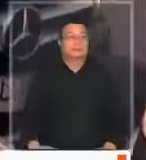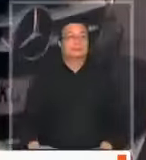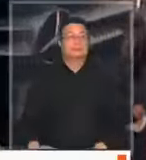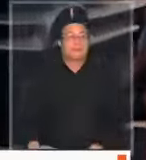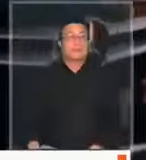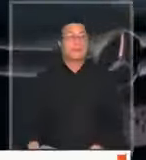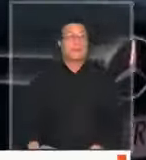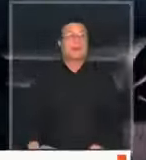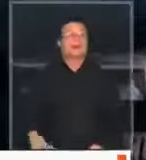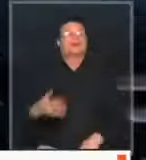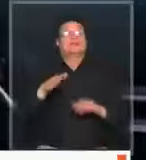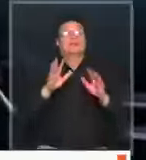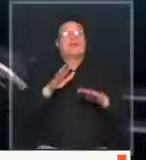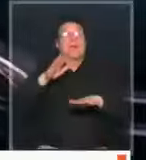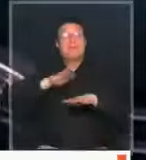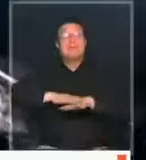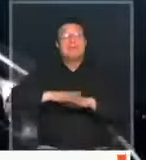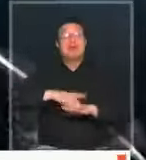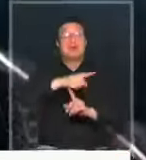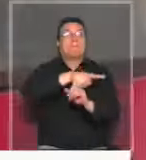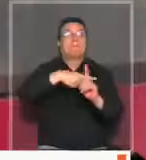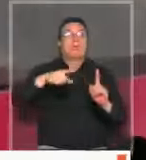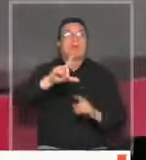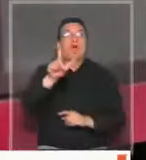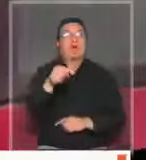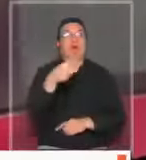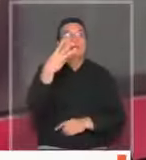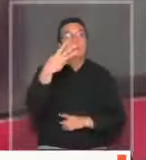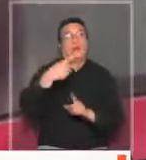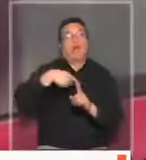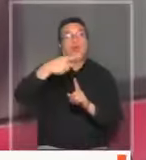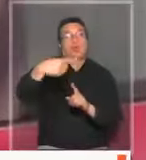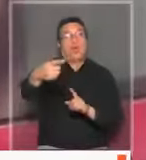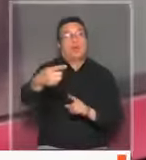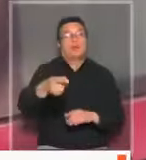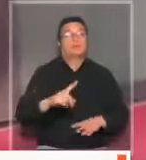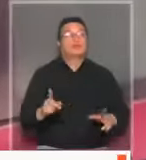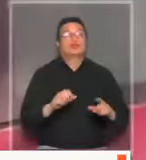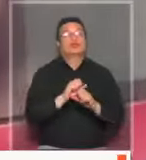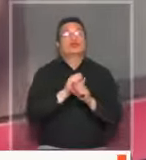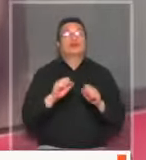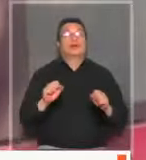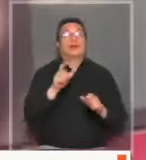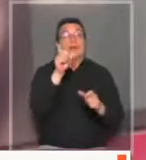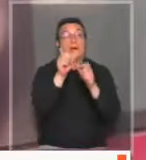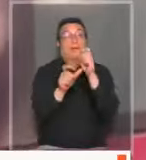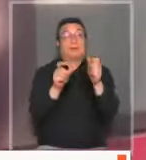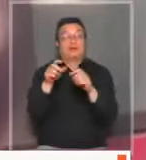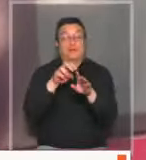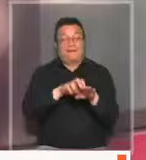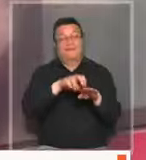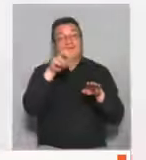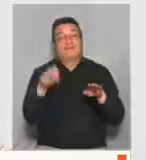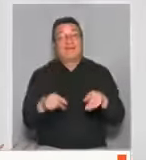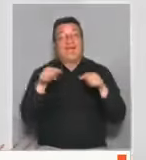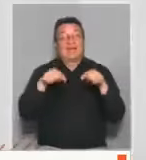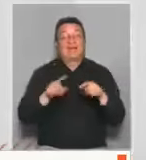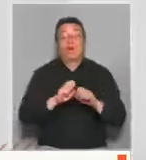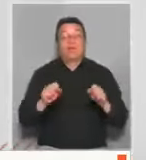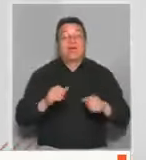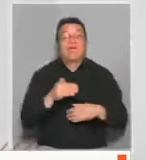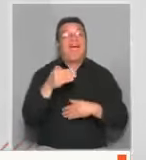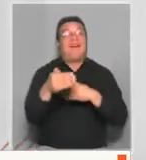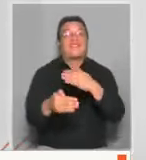Por lo menos mínimo media hora en 3 cuadras. Imposible, la gente se tiene que bajar acá porque no hay cómo avanzar. Desde